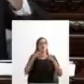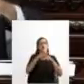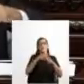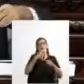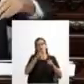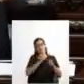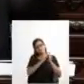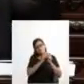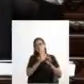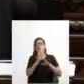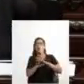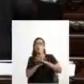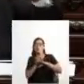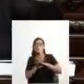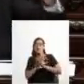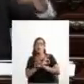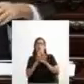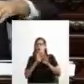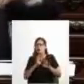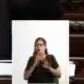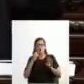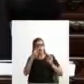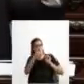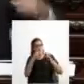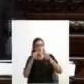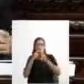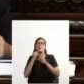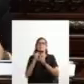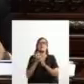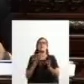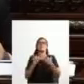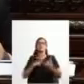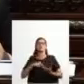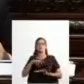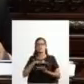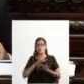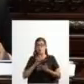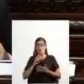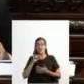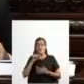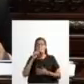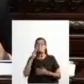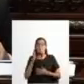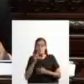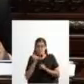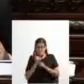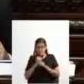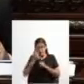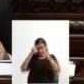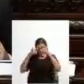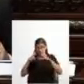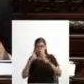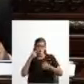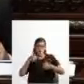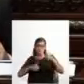el industrial o contra el... No, no, contra los beneficios sociales. El productor agropecuario compite